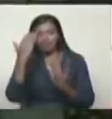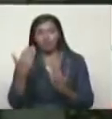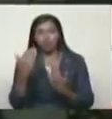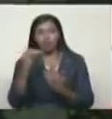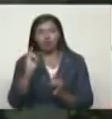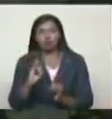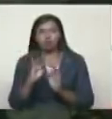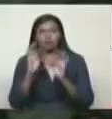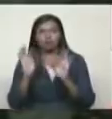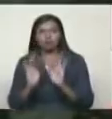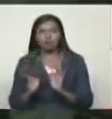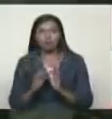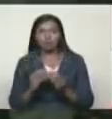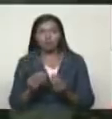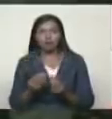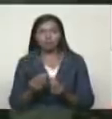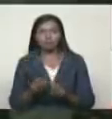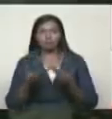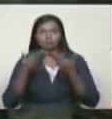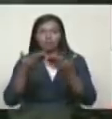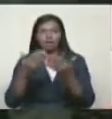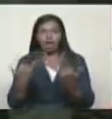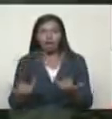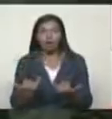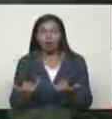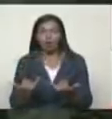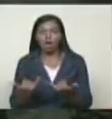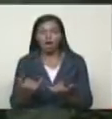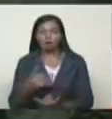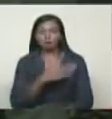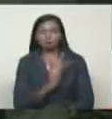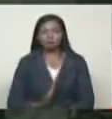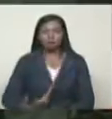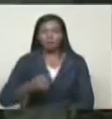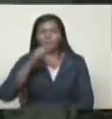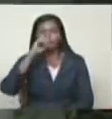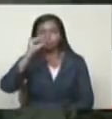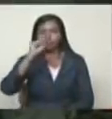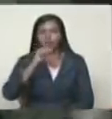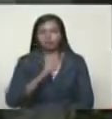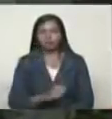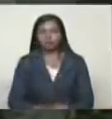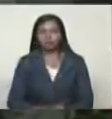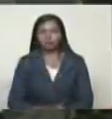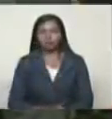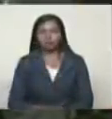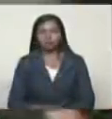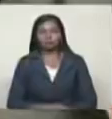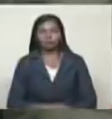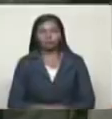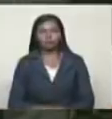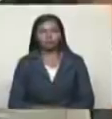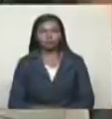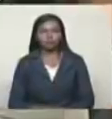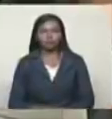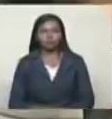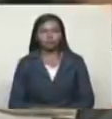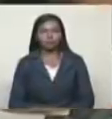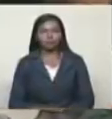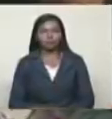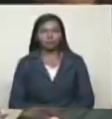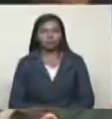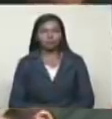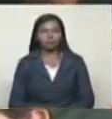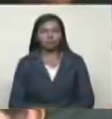este reconocimiento entrega entonces el comandante en jefe del cuerpo castrense las condecoraciones. General